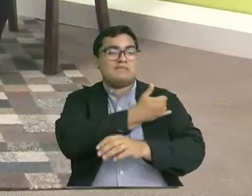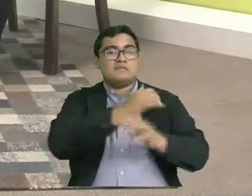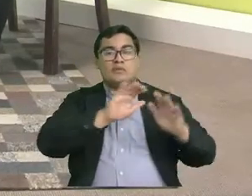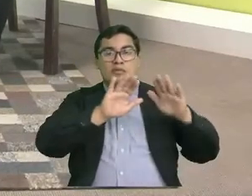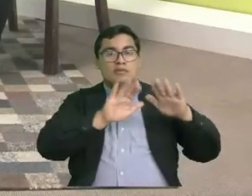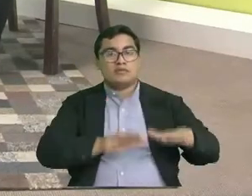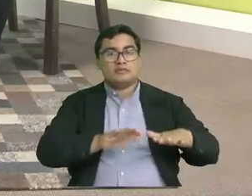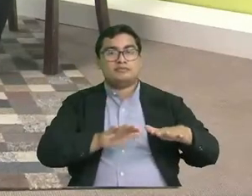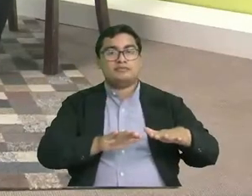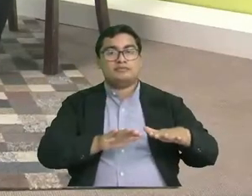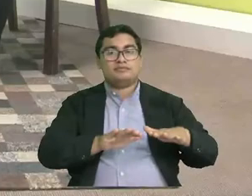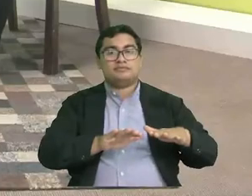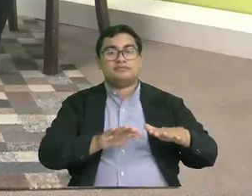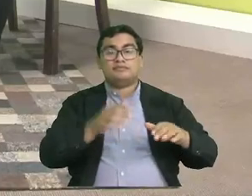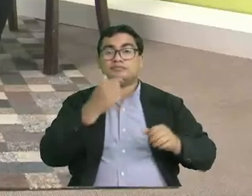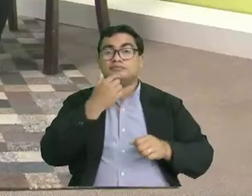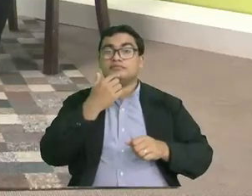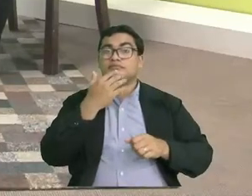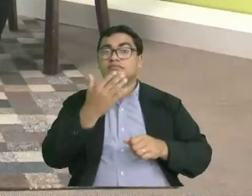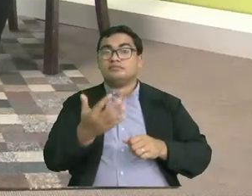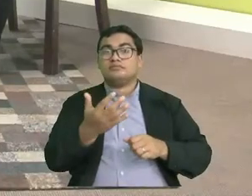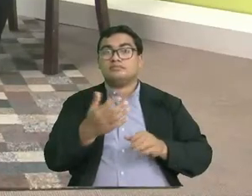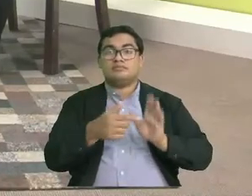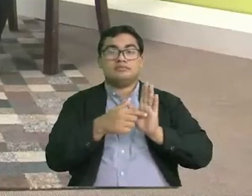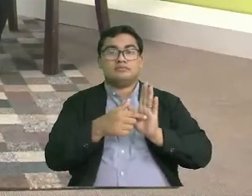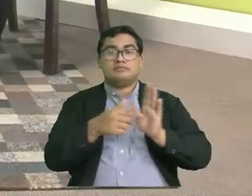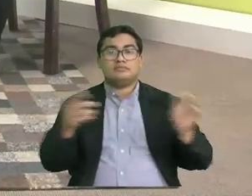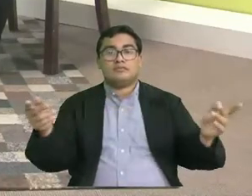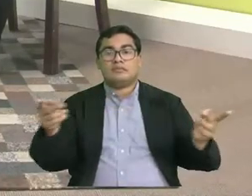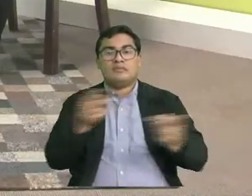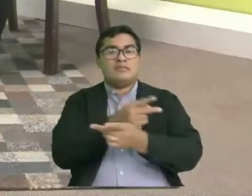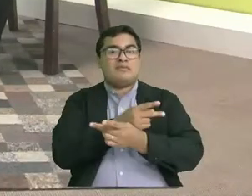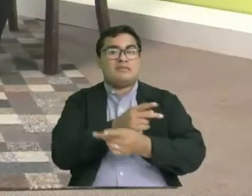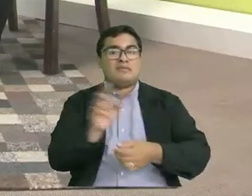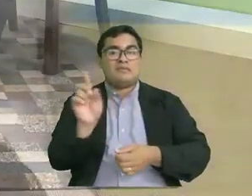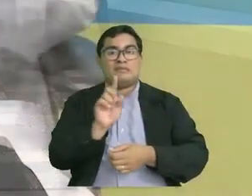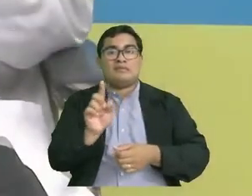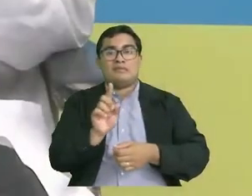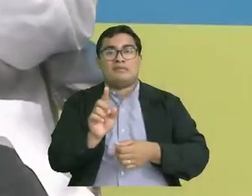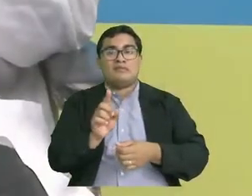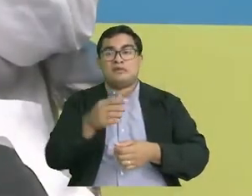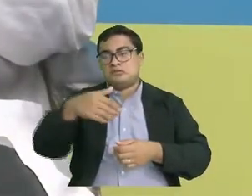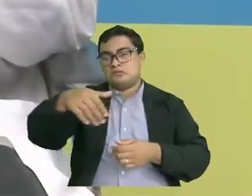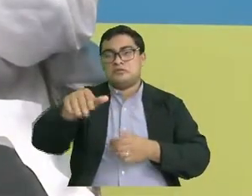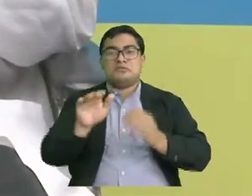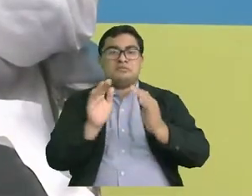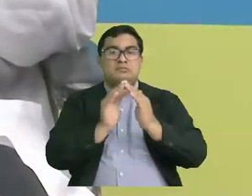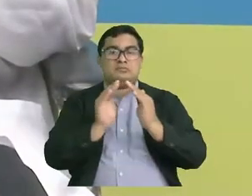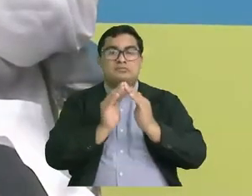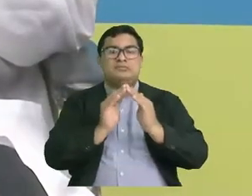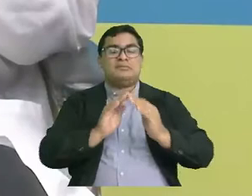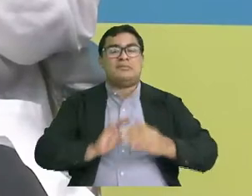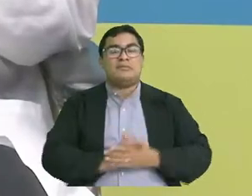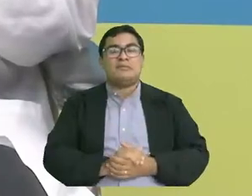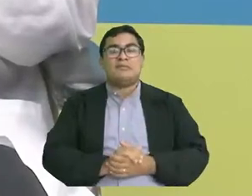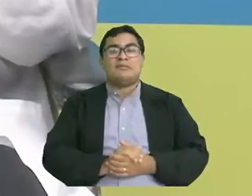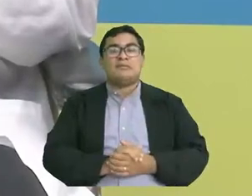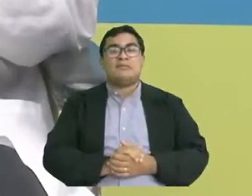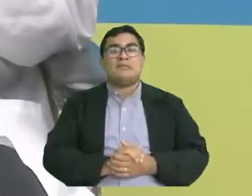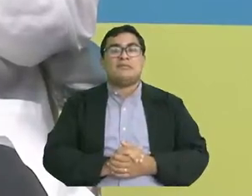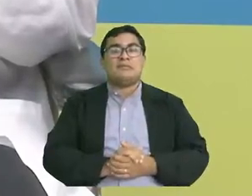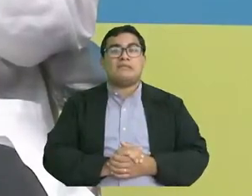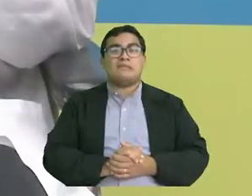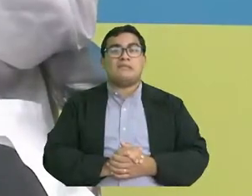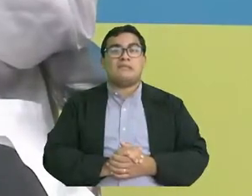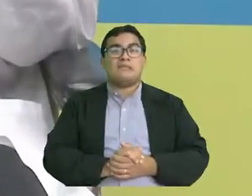hospitalizada, porque además no es nada de gravedad, se van a su casa. Y desde que ellos